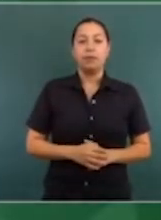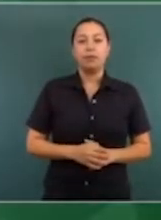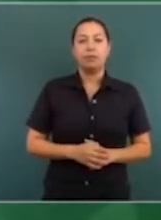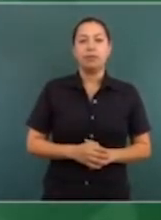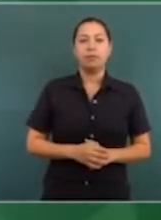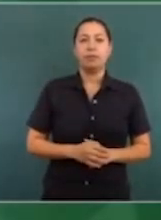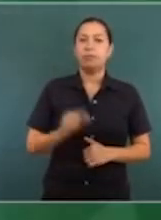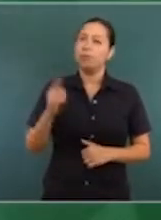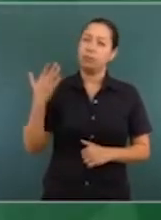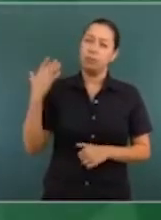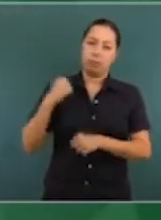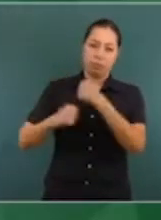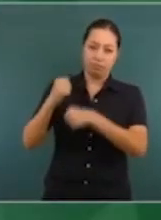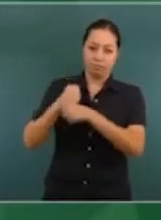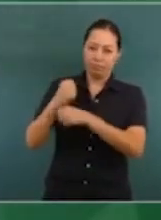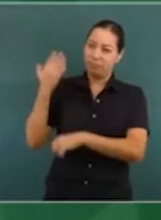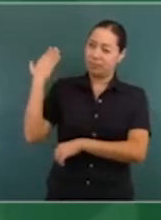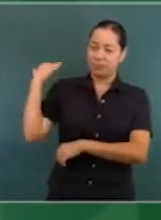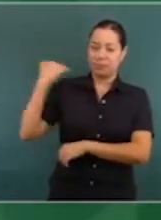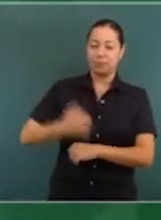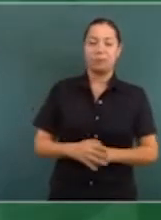en el sexenio pasado,